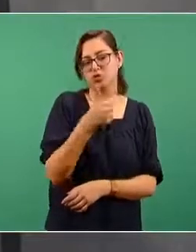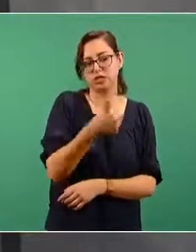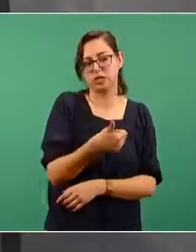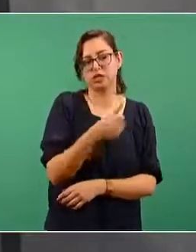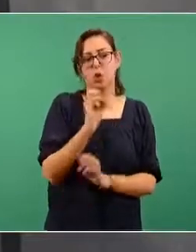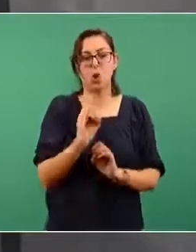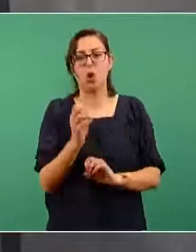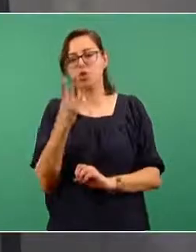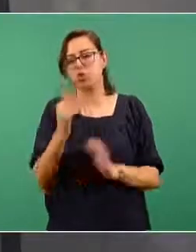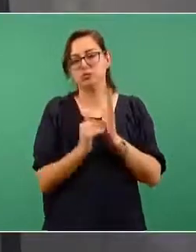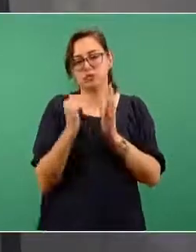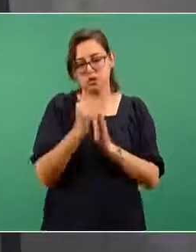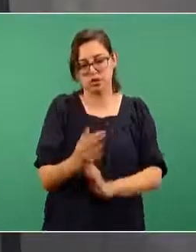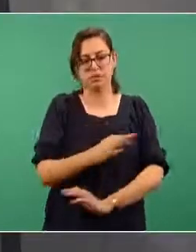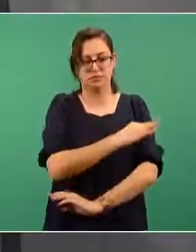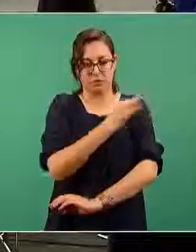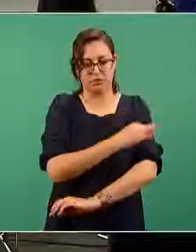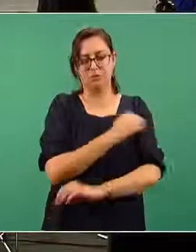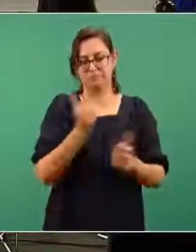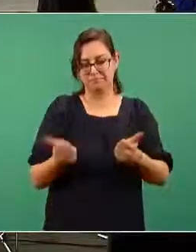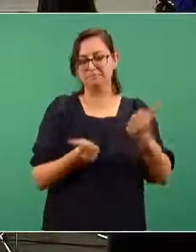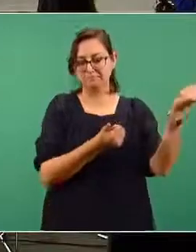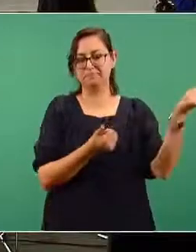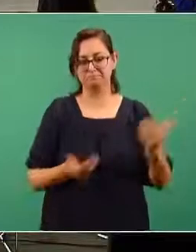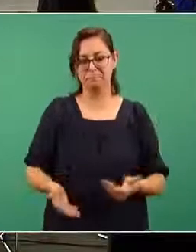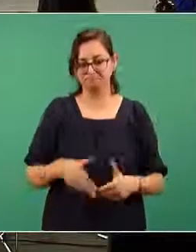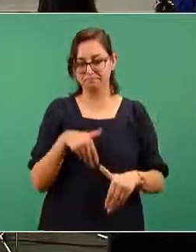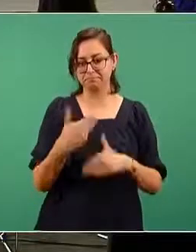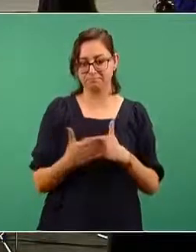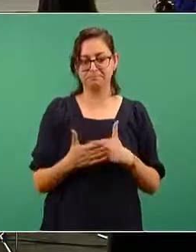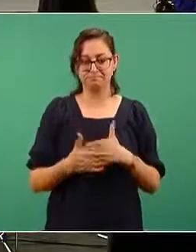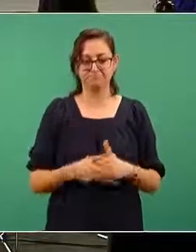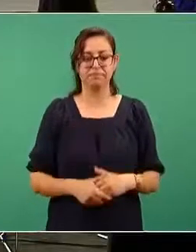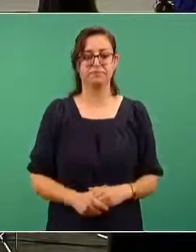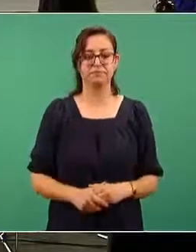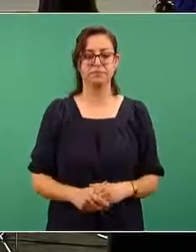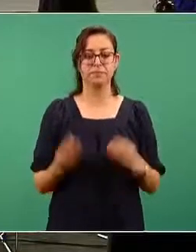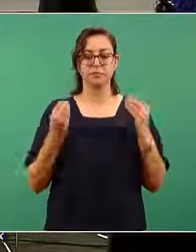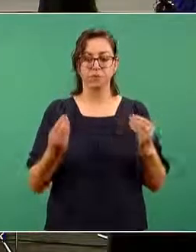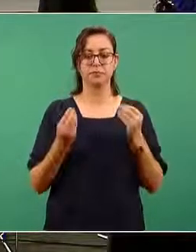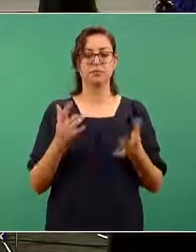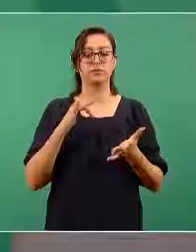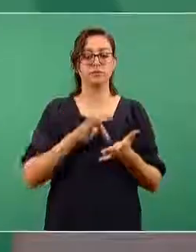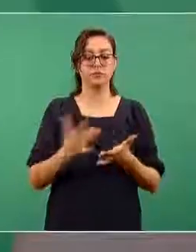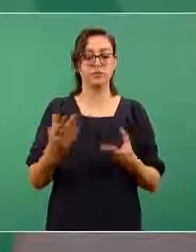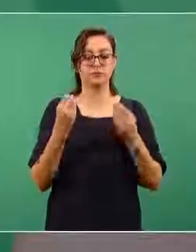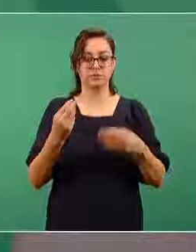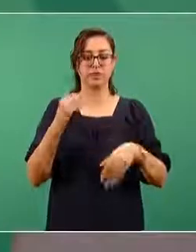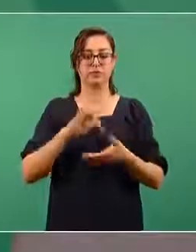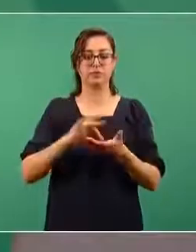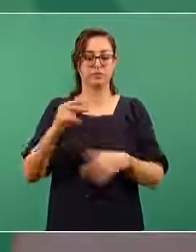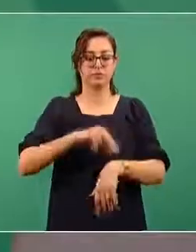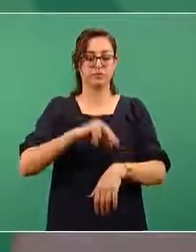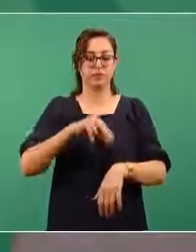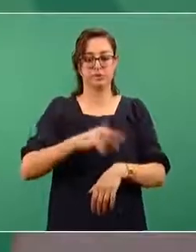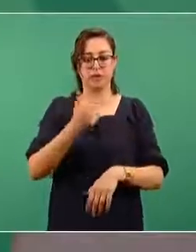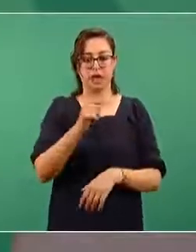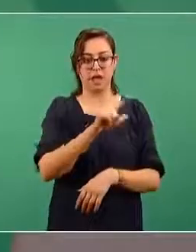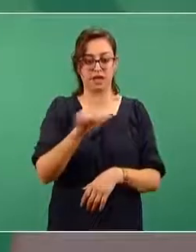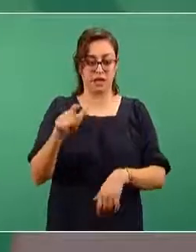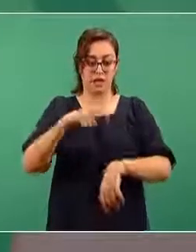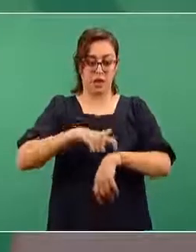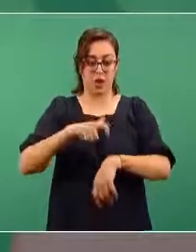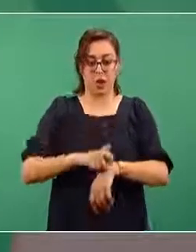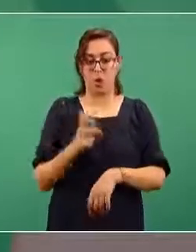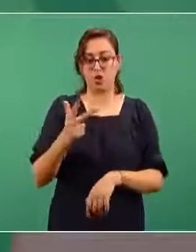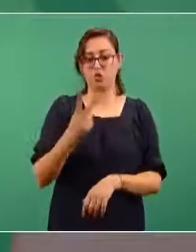de dosis de AstraZeneca. Muchísimas gracias, muchas gracias, doctor López-Gatell. Son las 20:02.